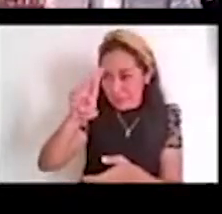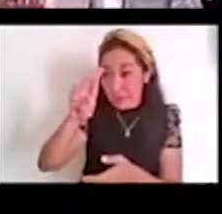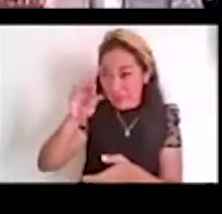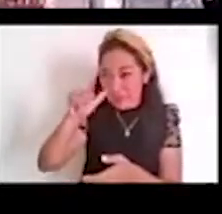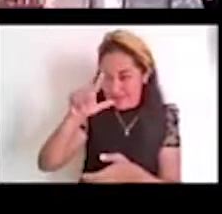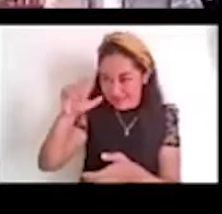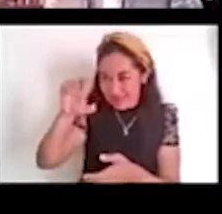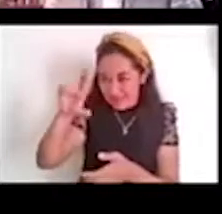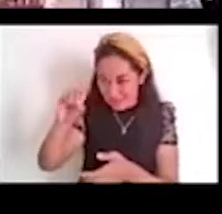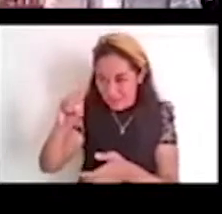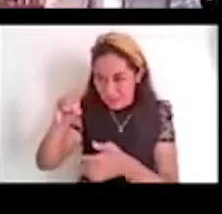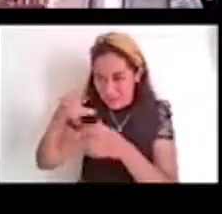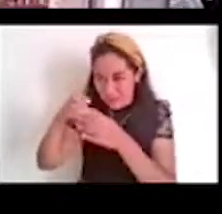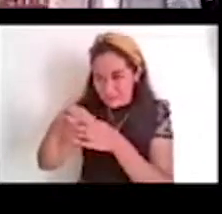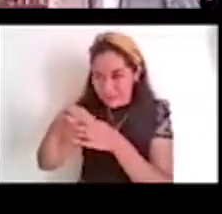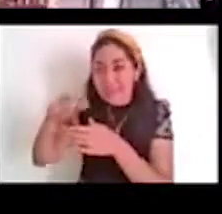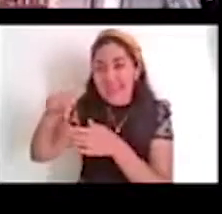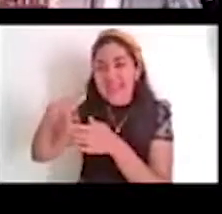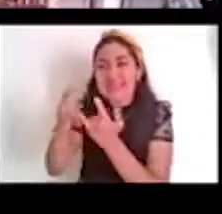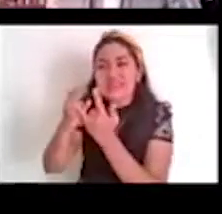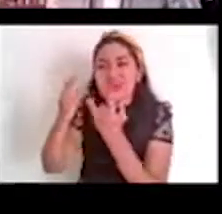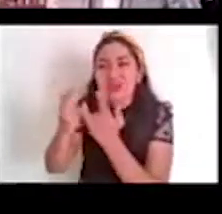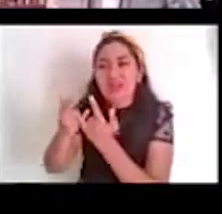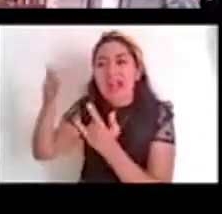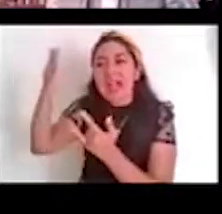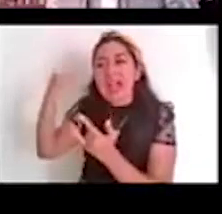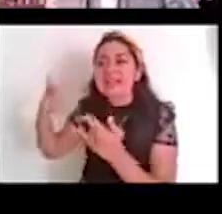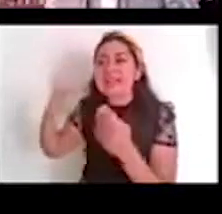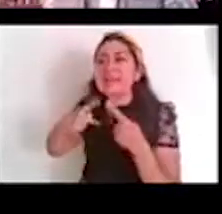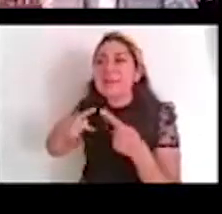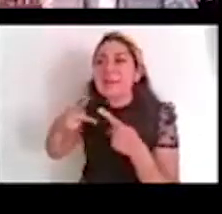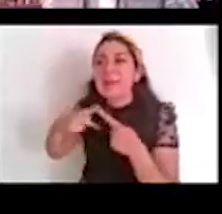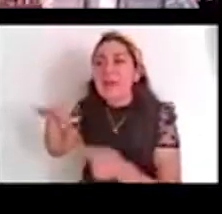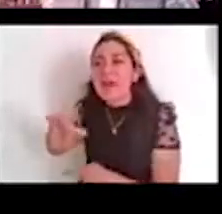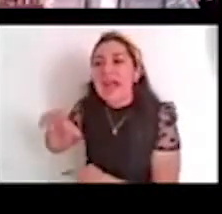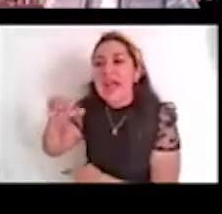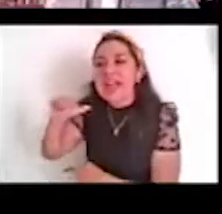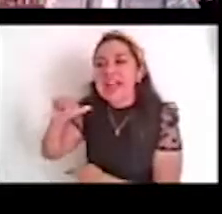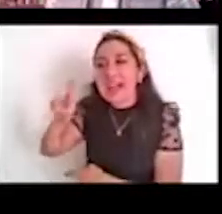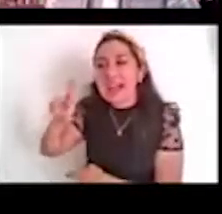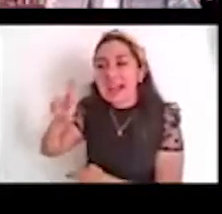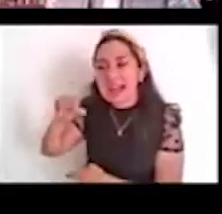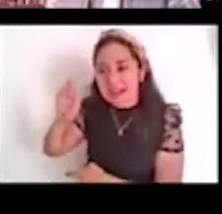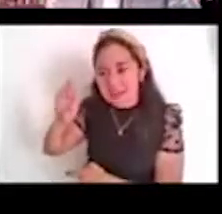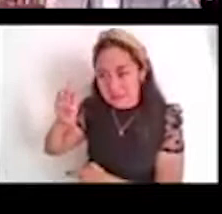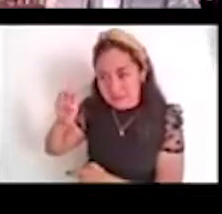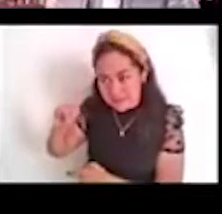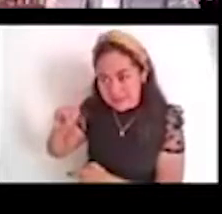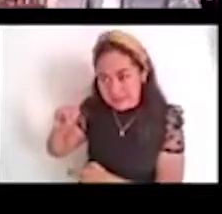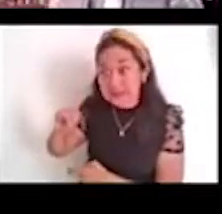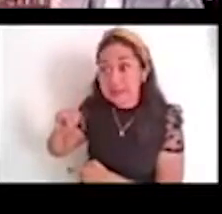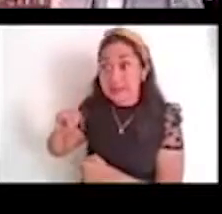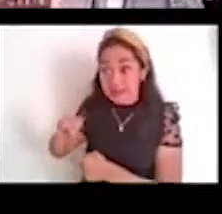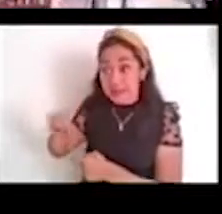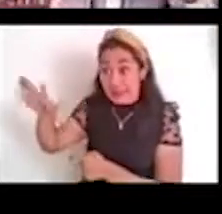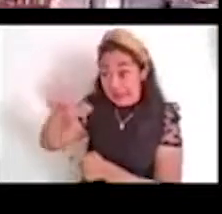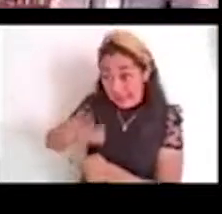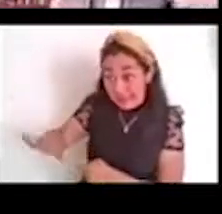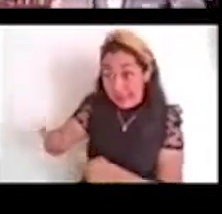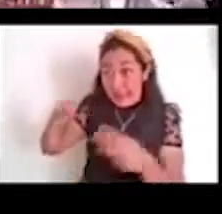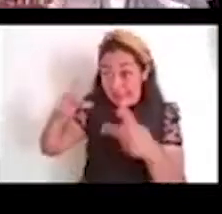apenas 30 años antes de la presencia europea en América, los árabes